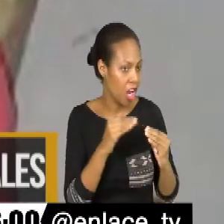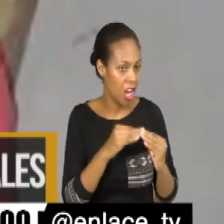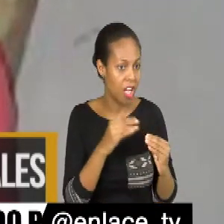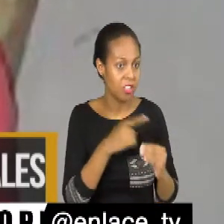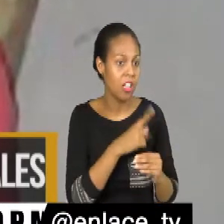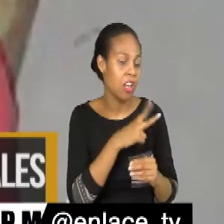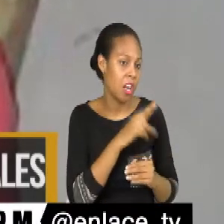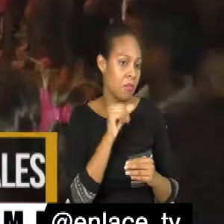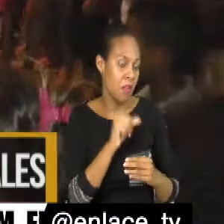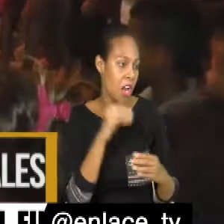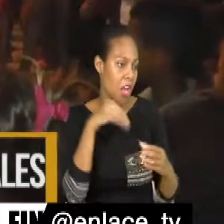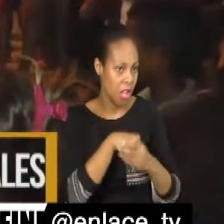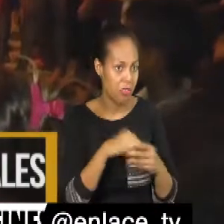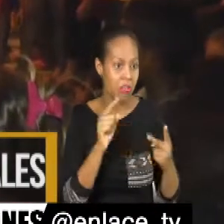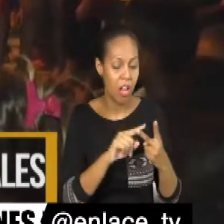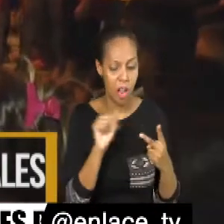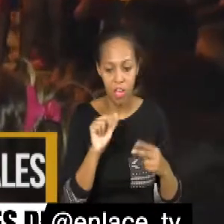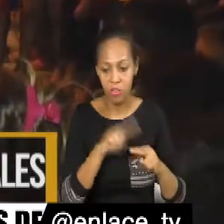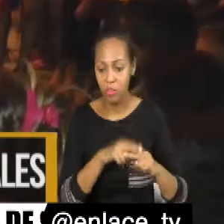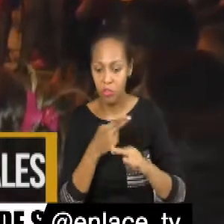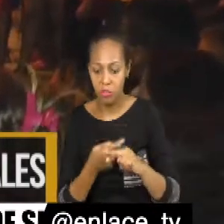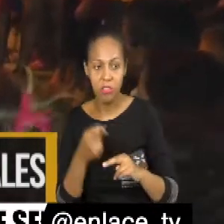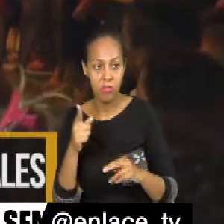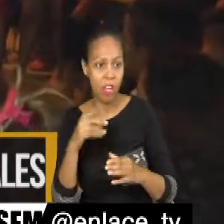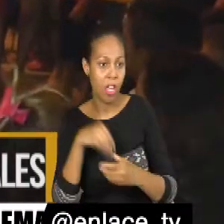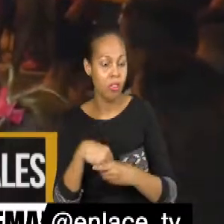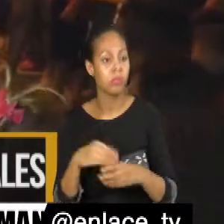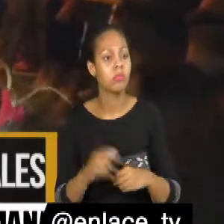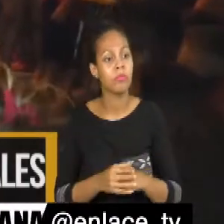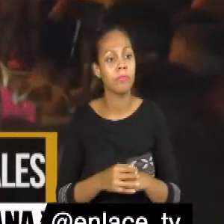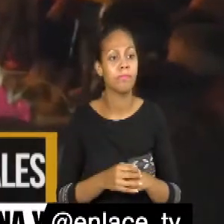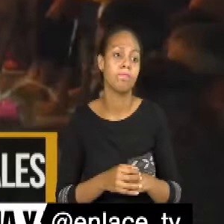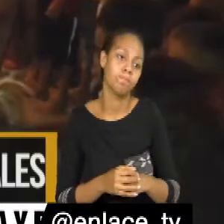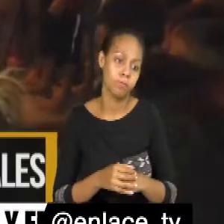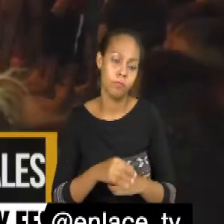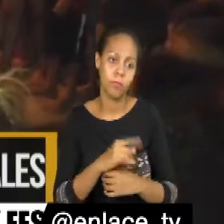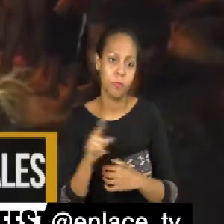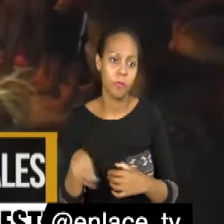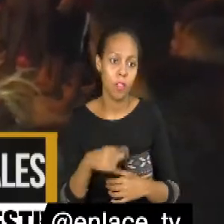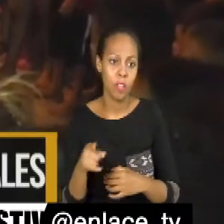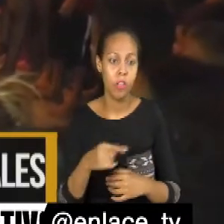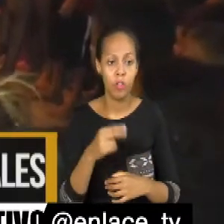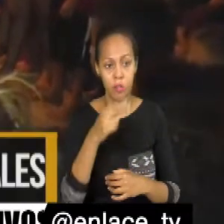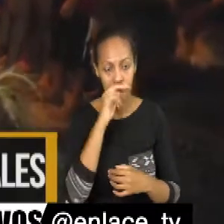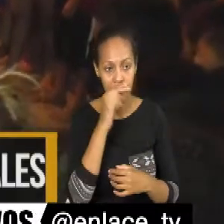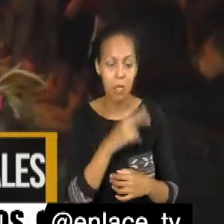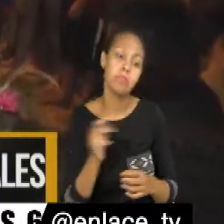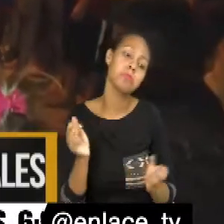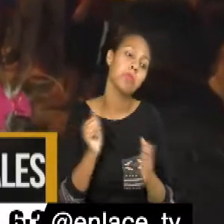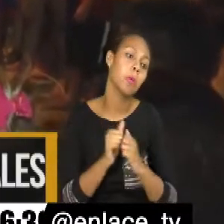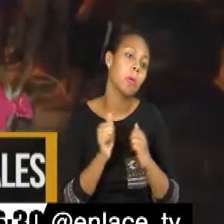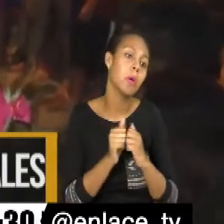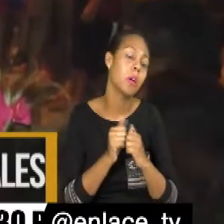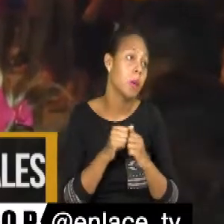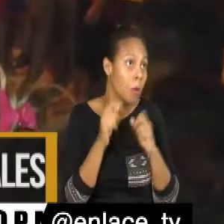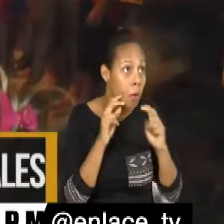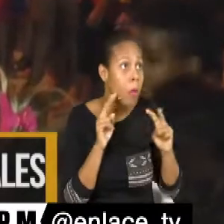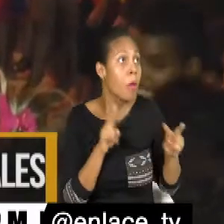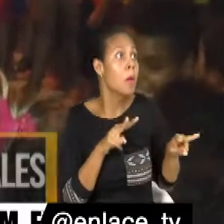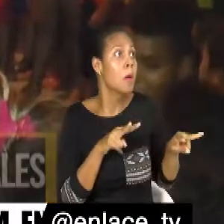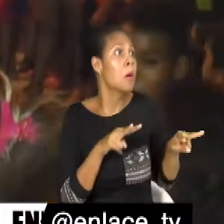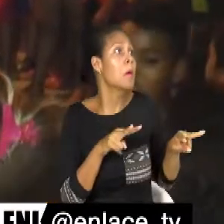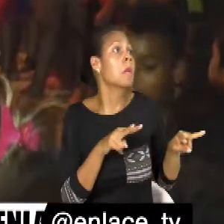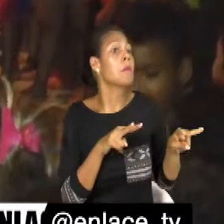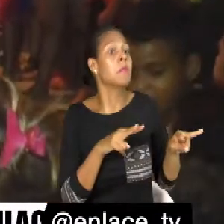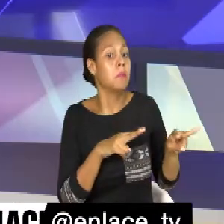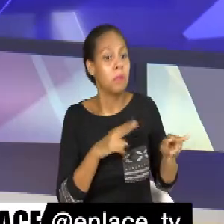de edad en la casa donde se presentaron los hechos. Las menores se encontraban con la víctima al momento de recibir la descarga